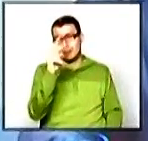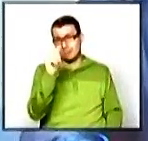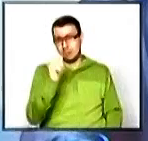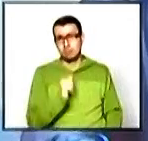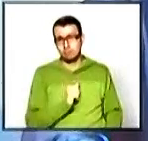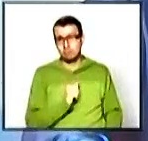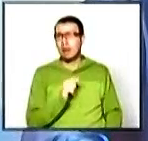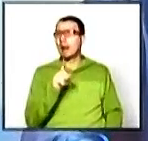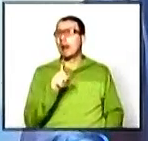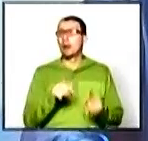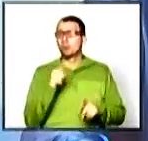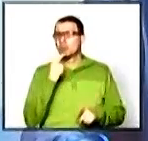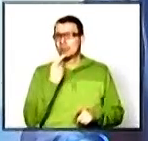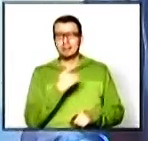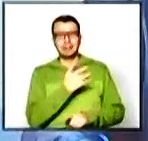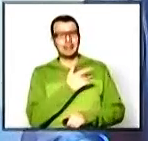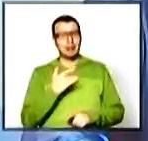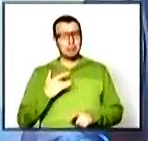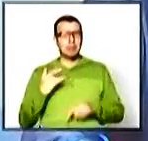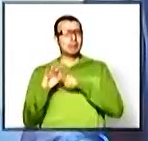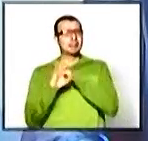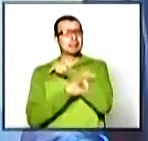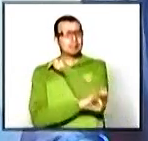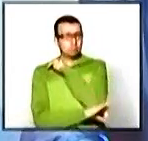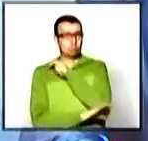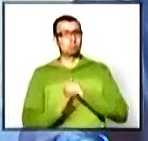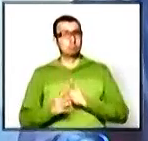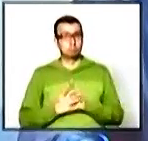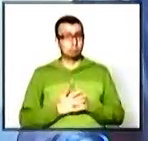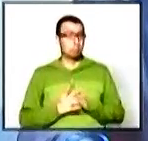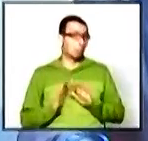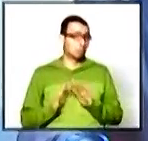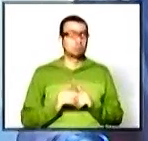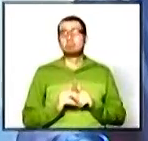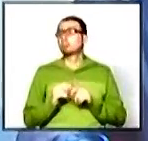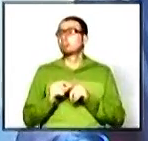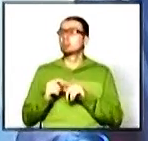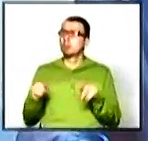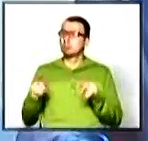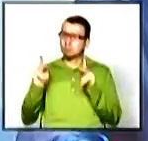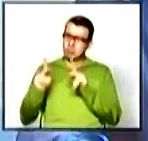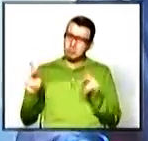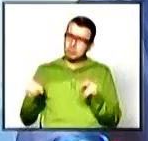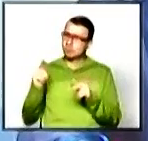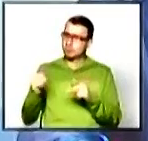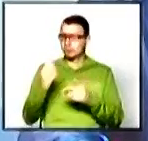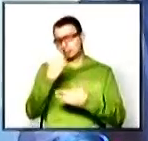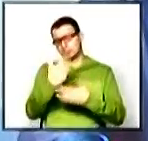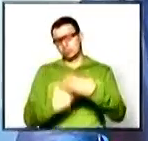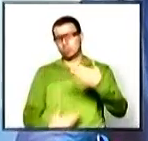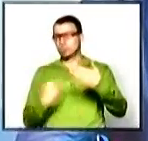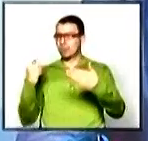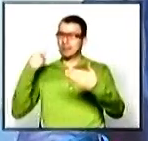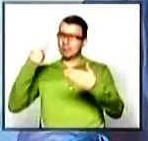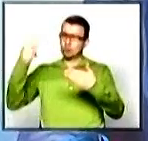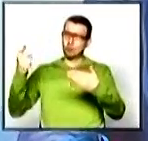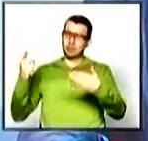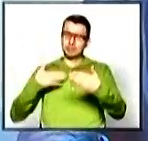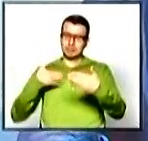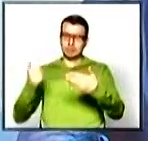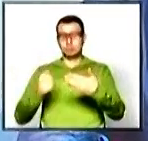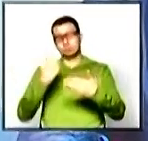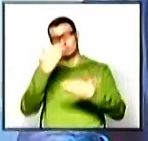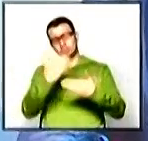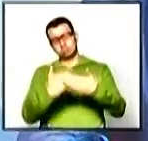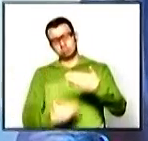de psicoterapia, ¿cierto? Y cuando hacemos la historia clínica nos damos cuenta que las personas tienen un trasfondo muy grande en su